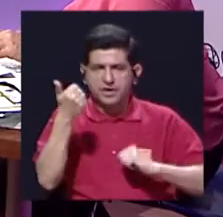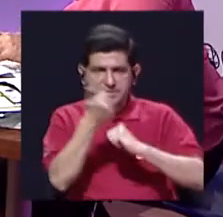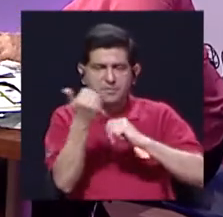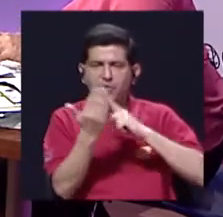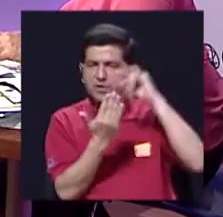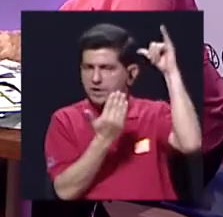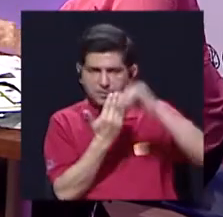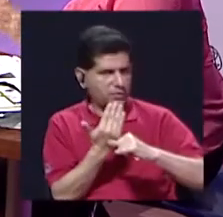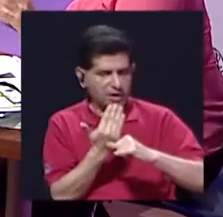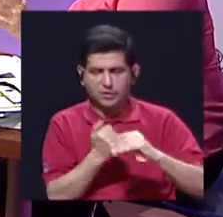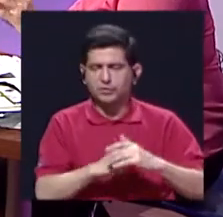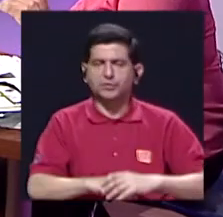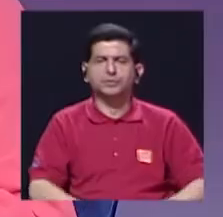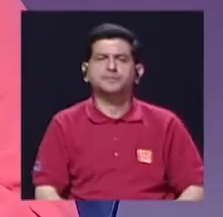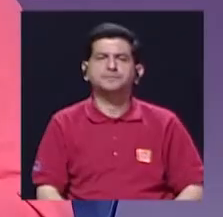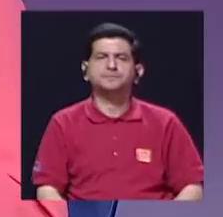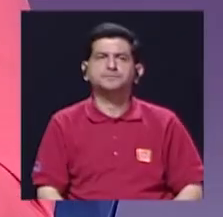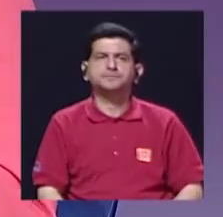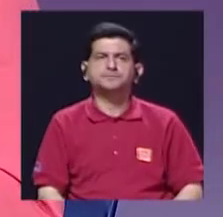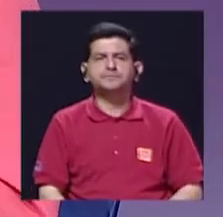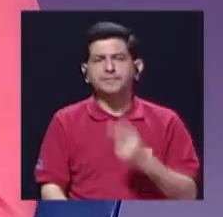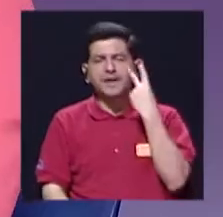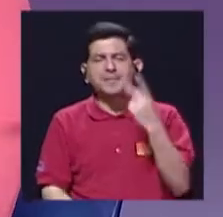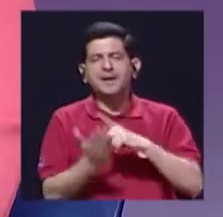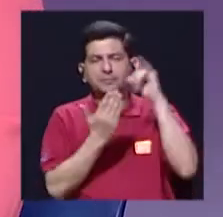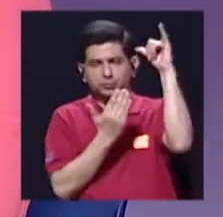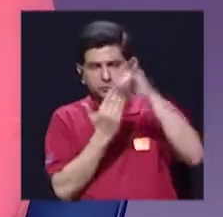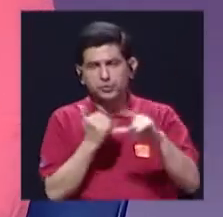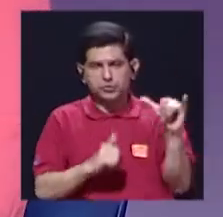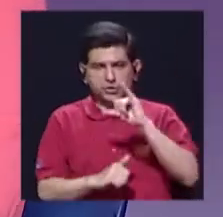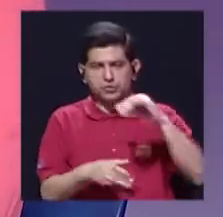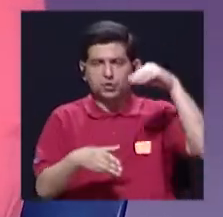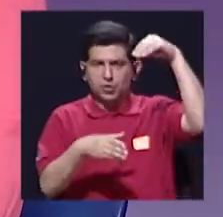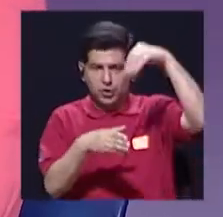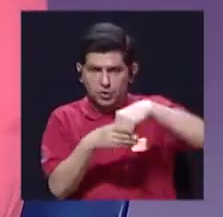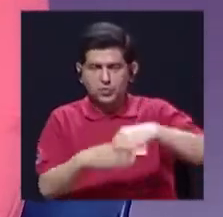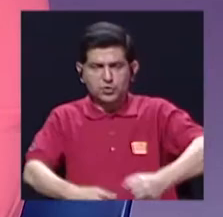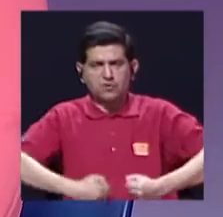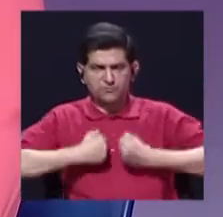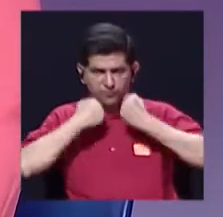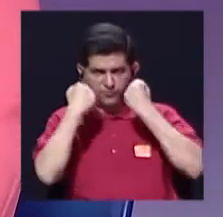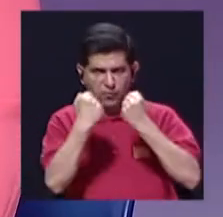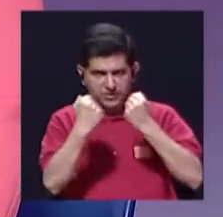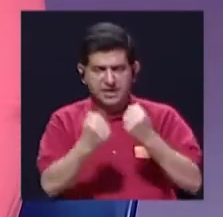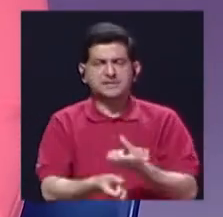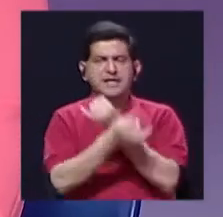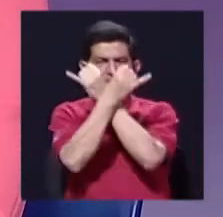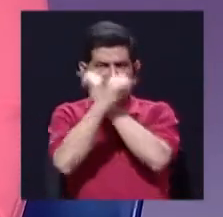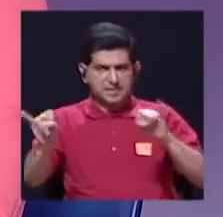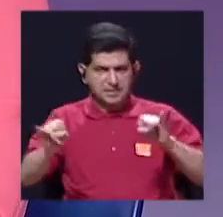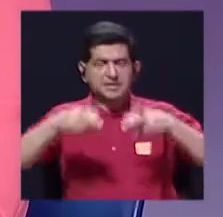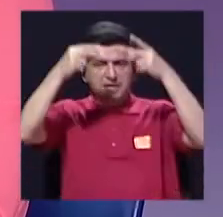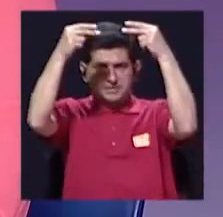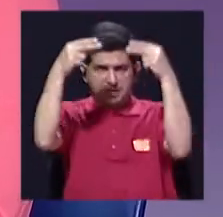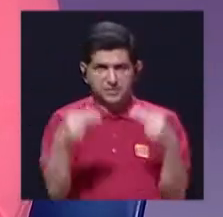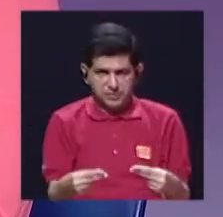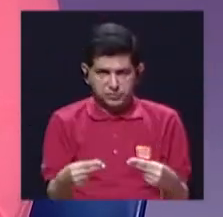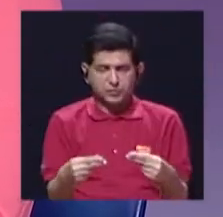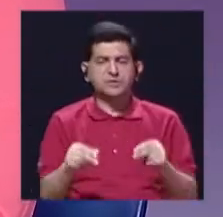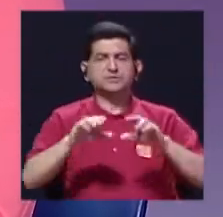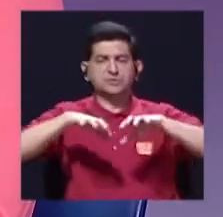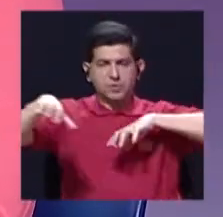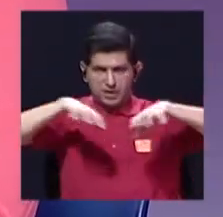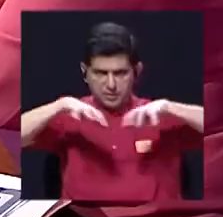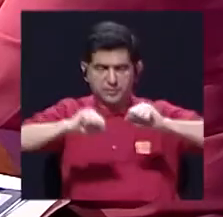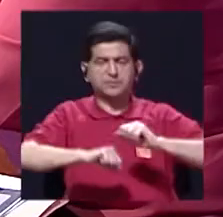¿verdad? No. Ahí, vamos a ver, el proyecto también incluye ese fortalecimiento, esa autonomía, ese presupuesto al movimiento.